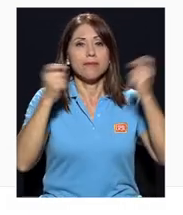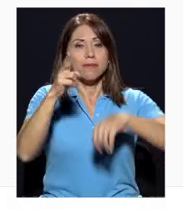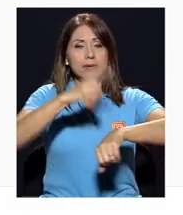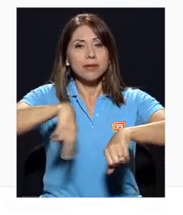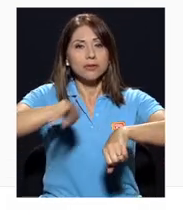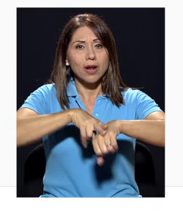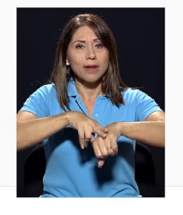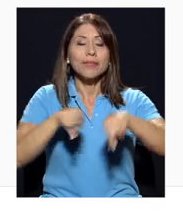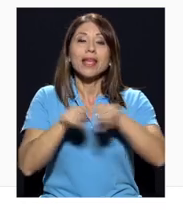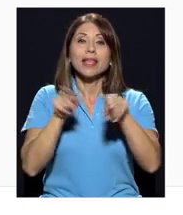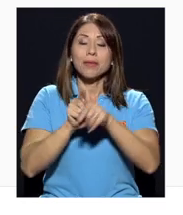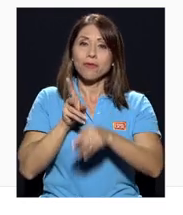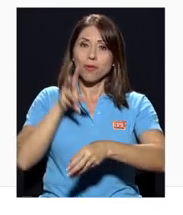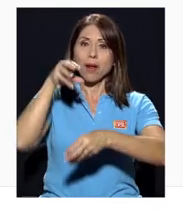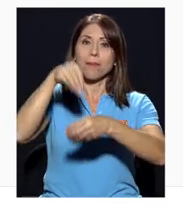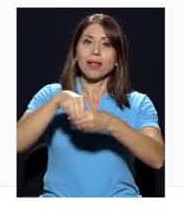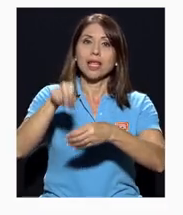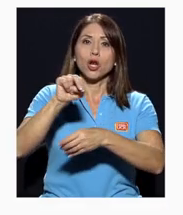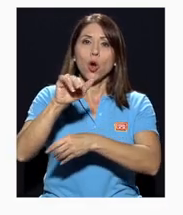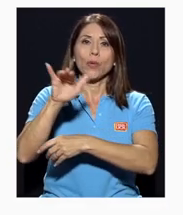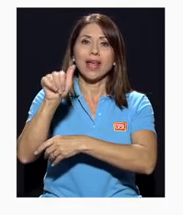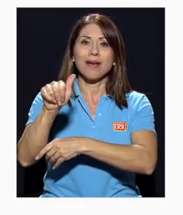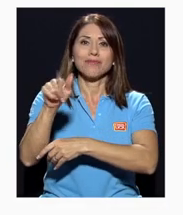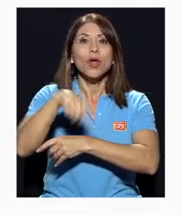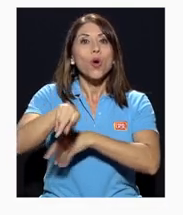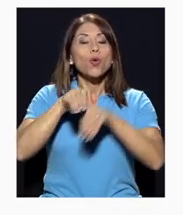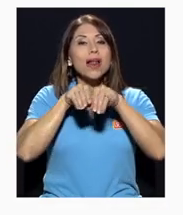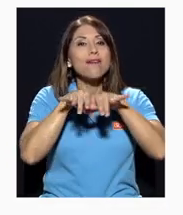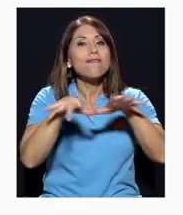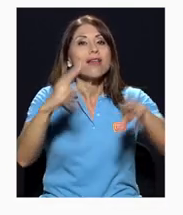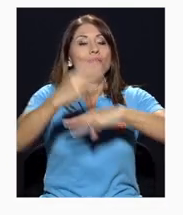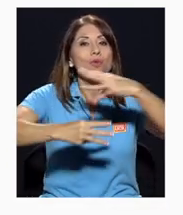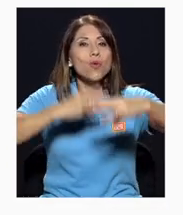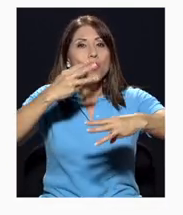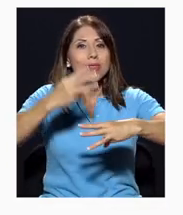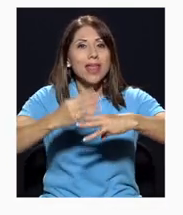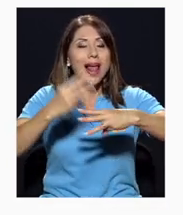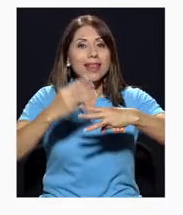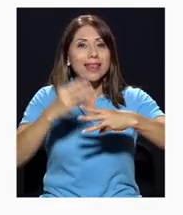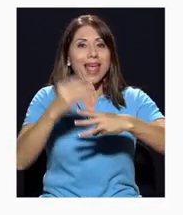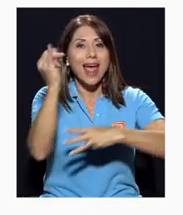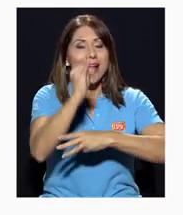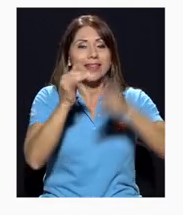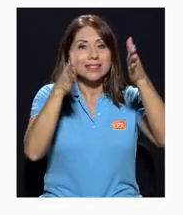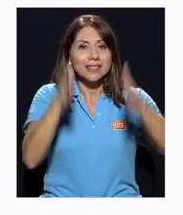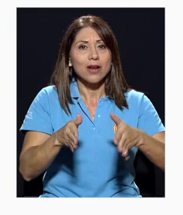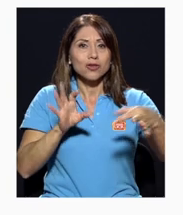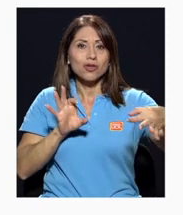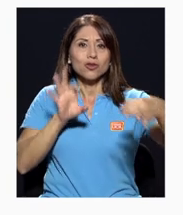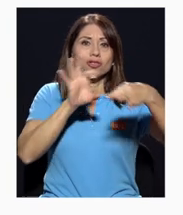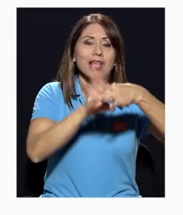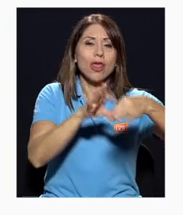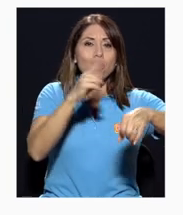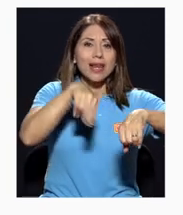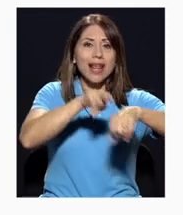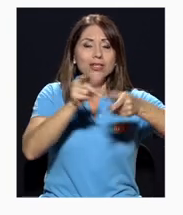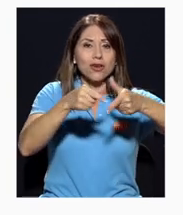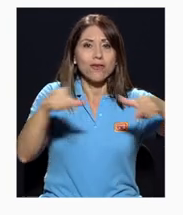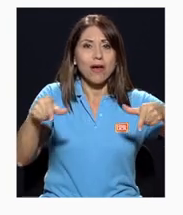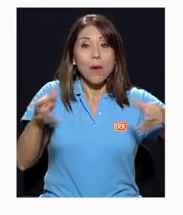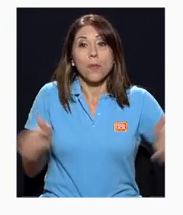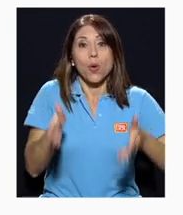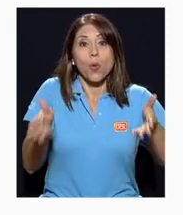formar parte de Novica, una red mundial de artesanos asociada a National Geographic y que promueve la venta de productos artesanales en